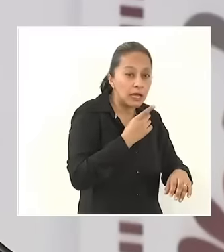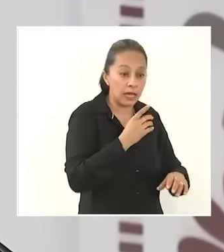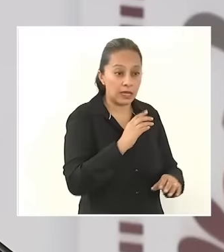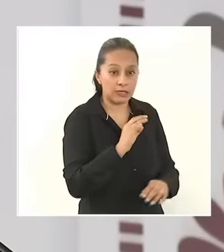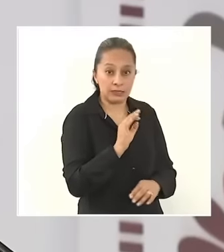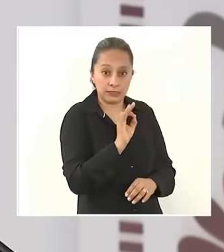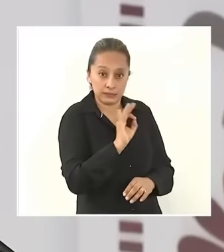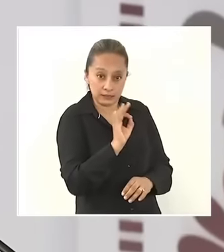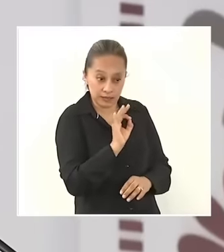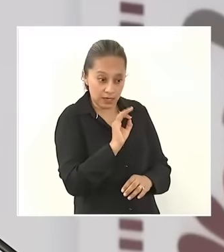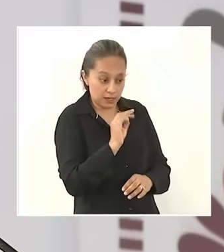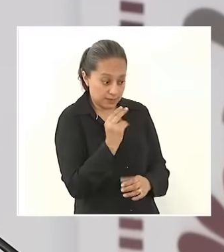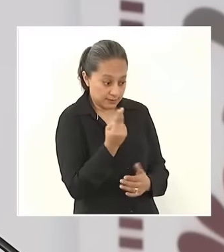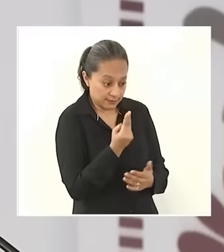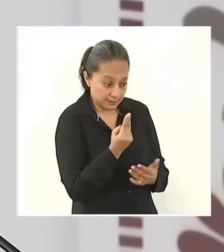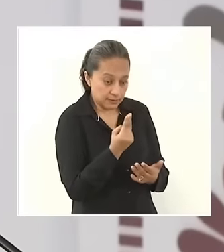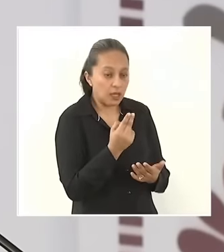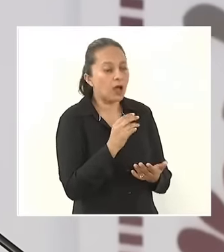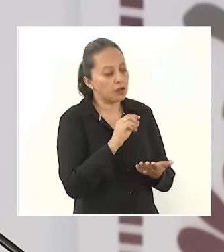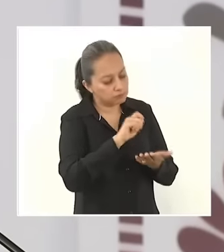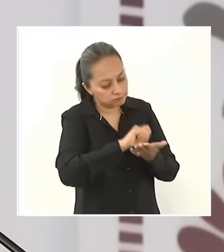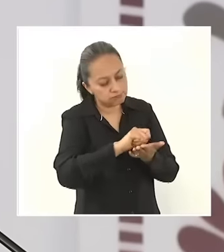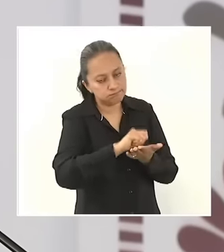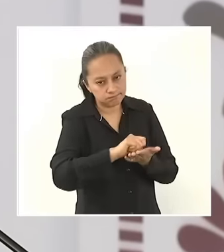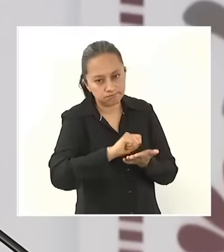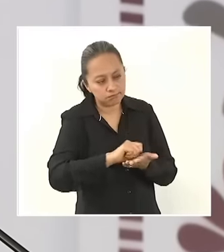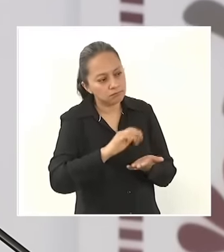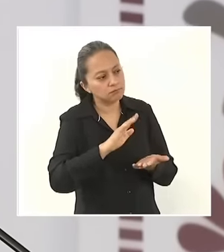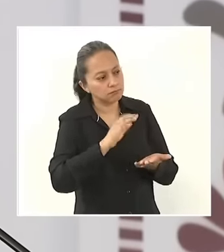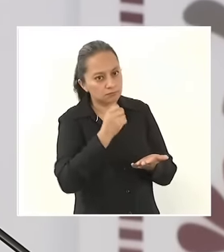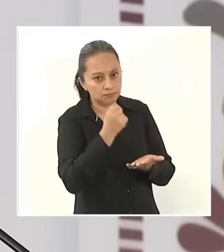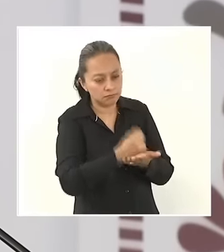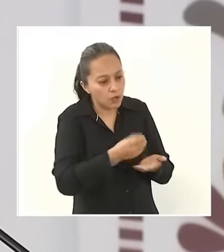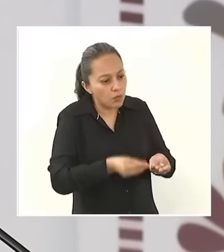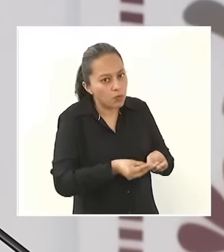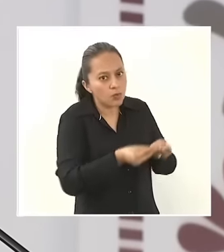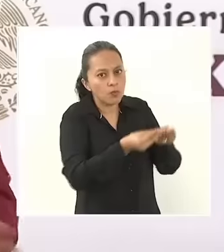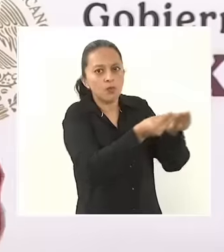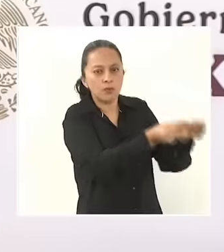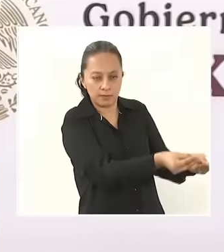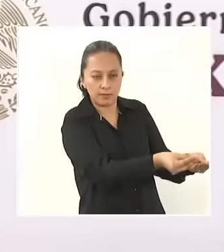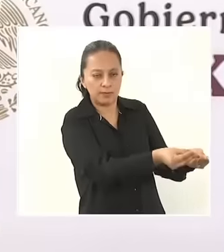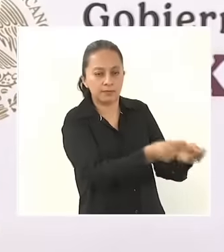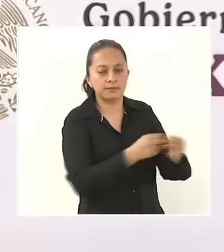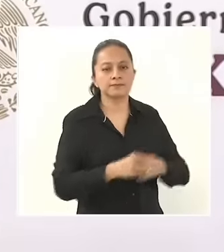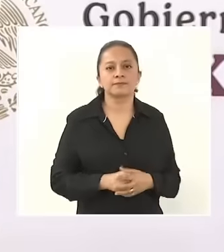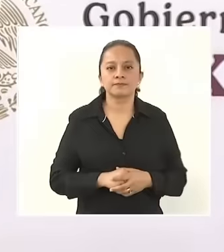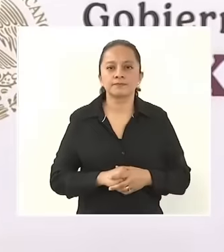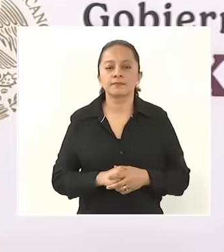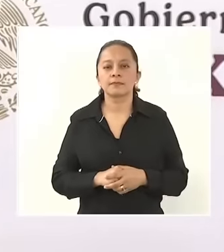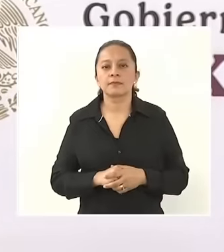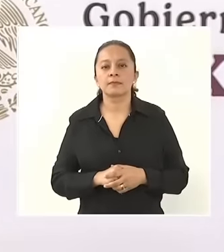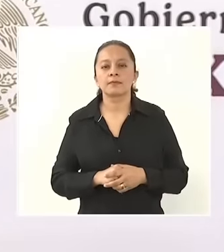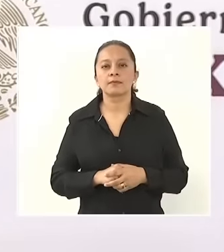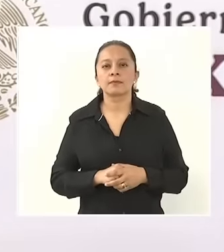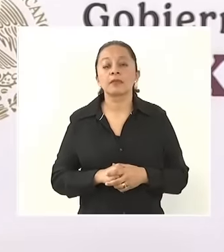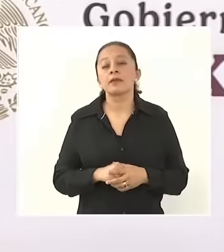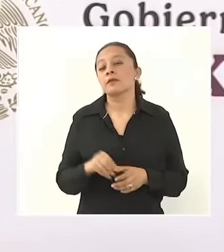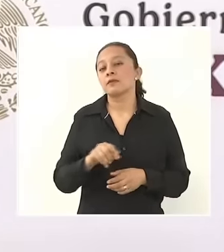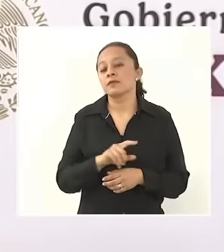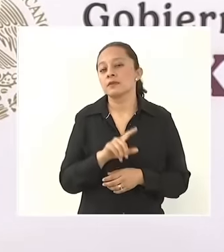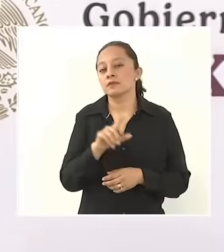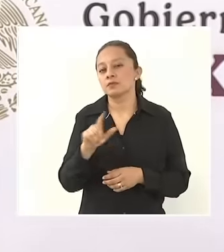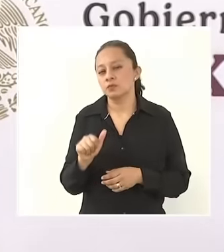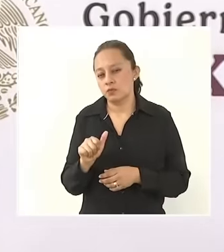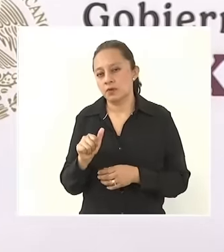a recetar porque van a tener la capacidad de recetarles. A partir de mediados del